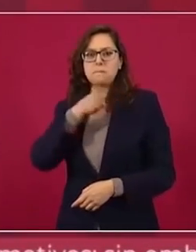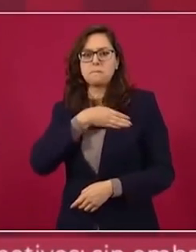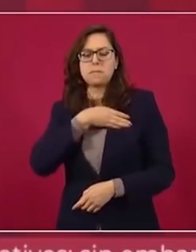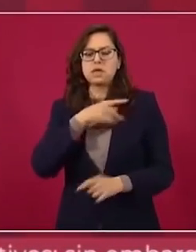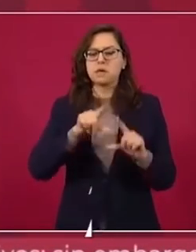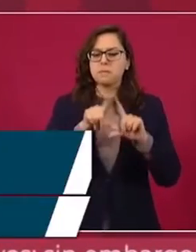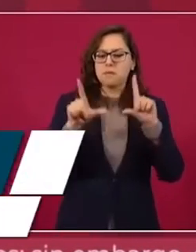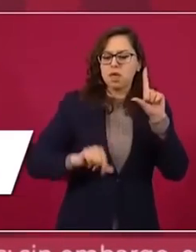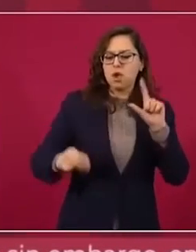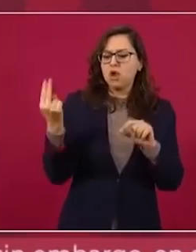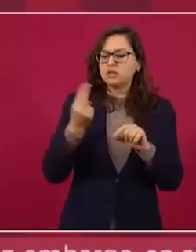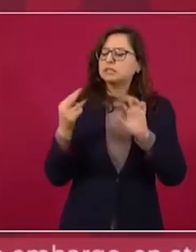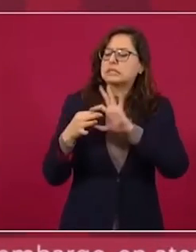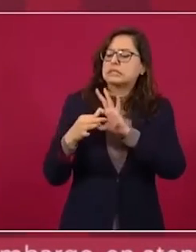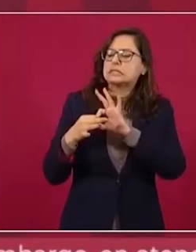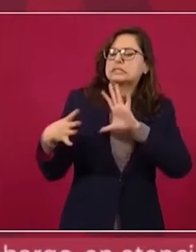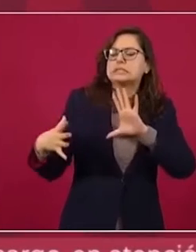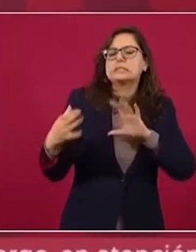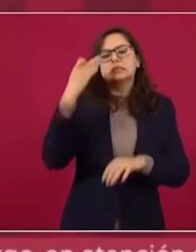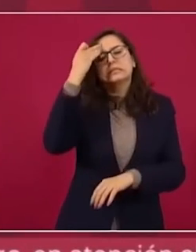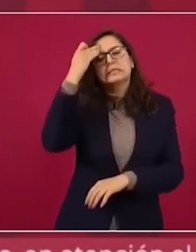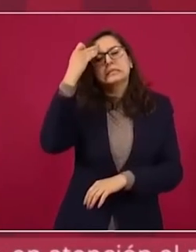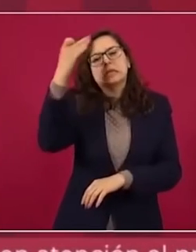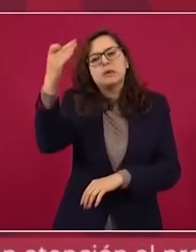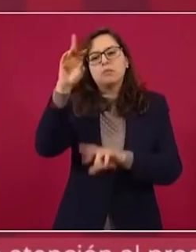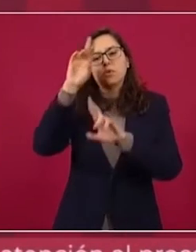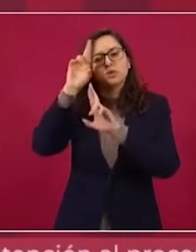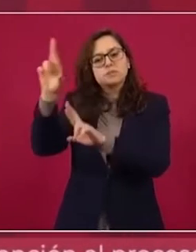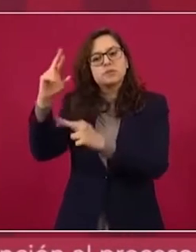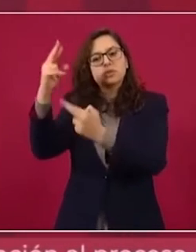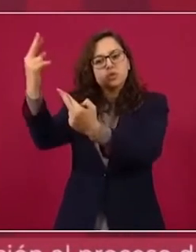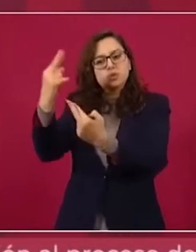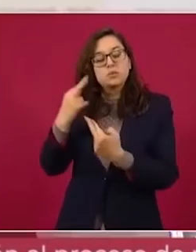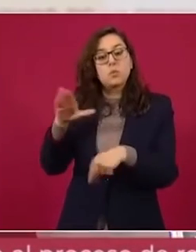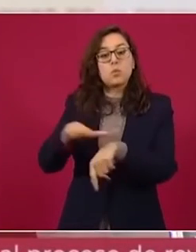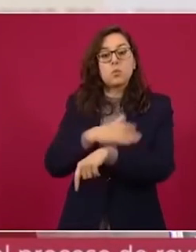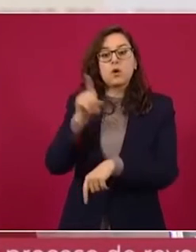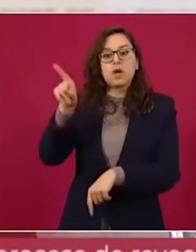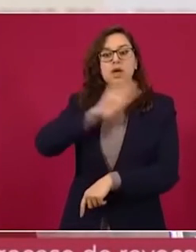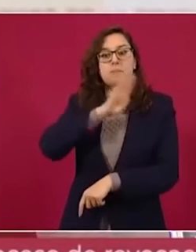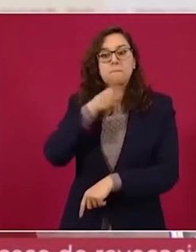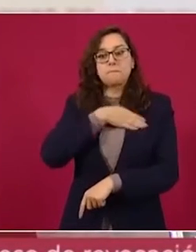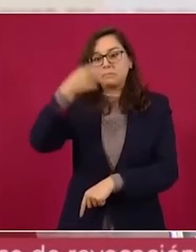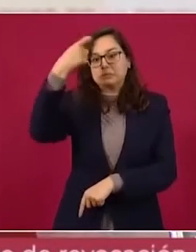que no nos vean como tierra de conquista.